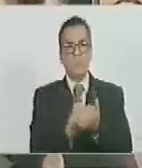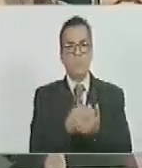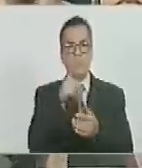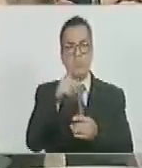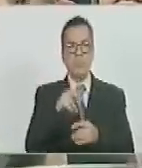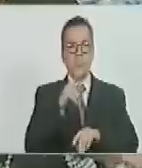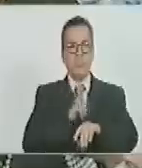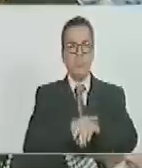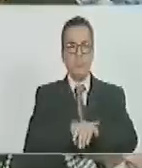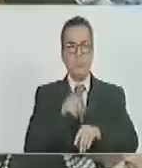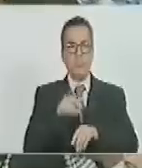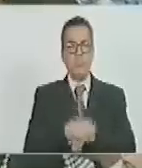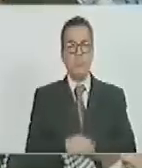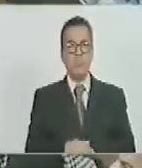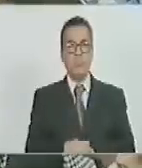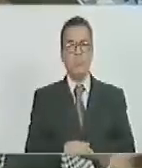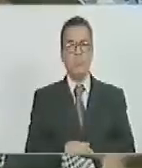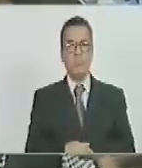doctor.